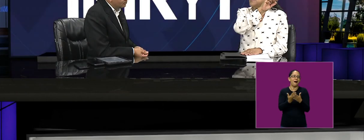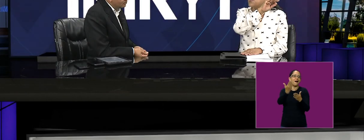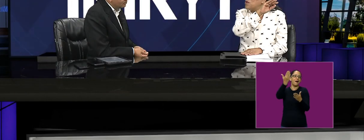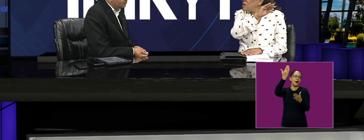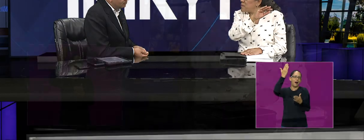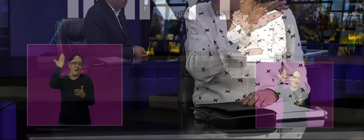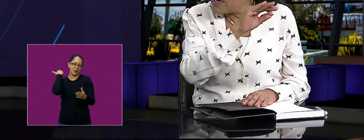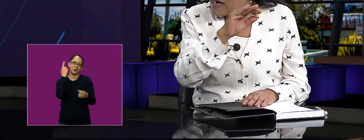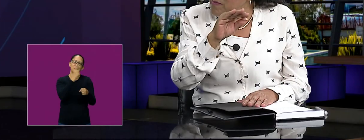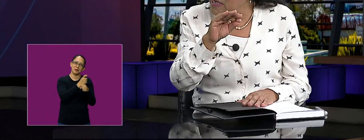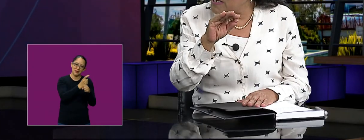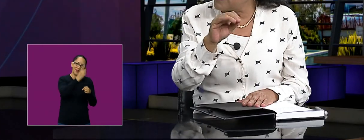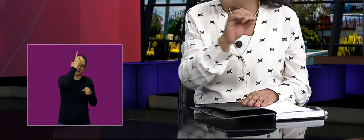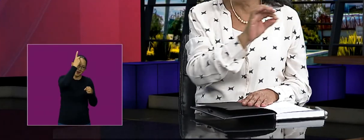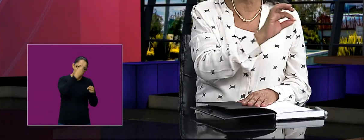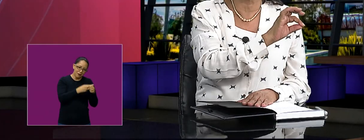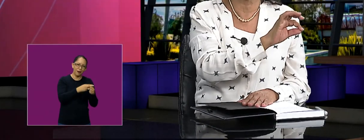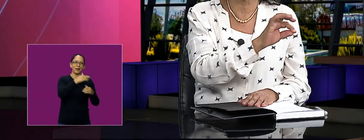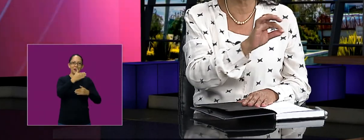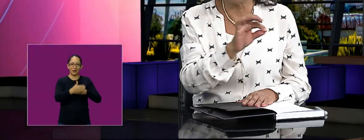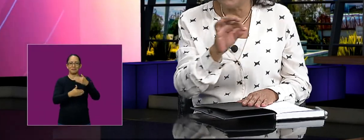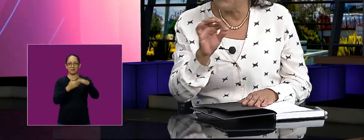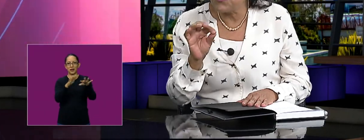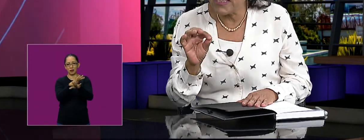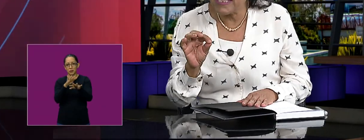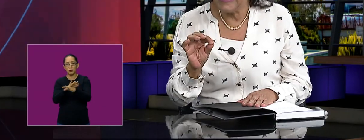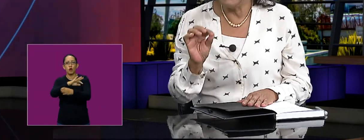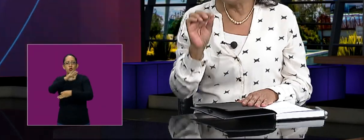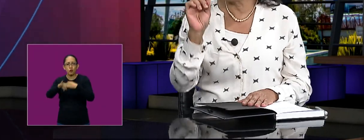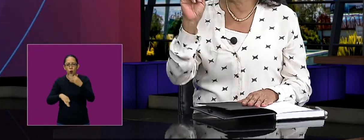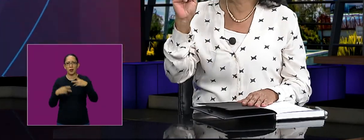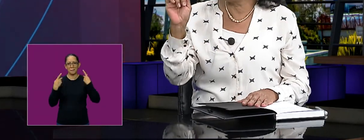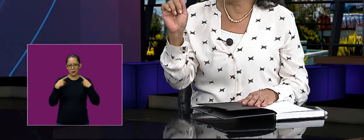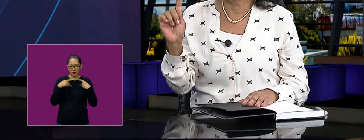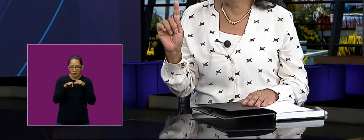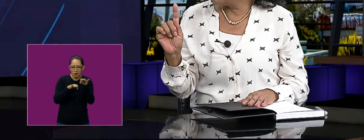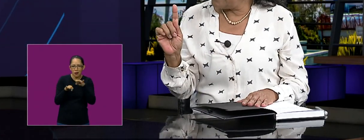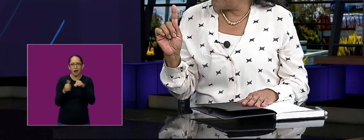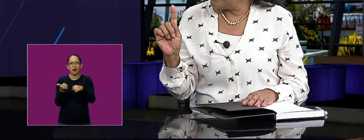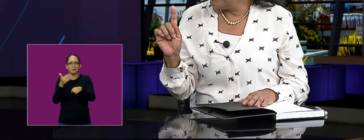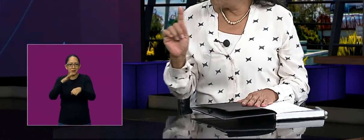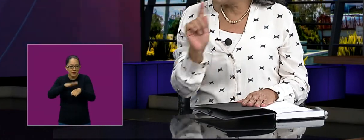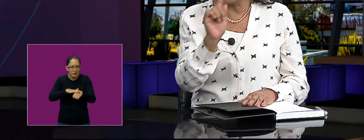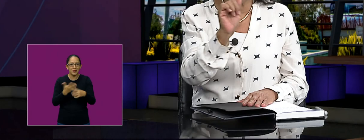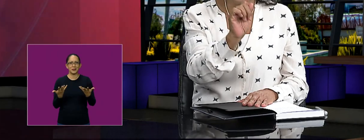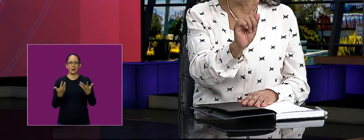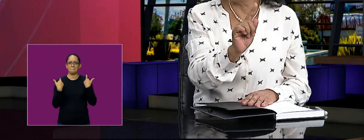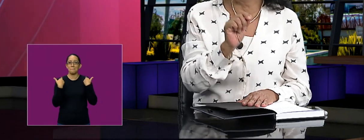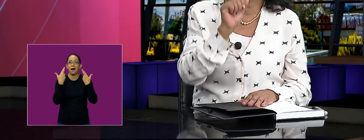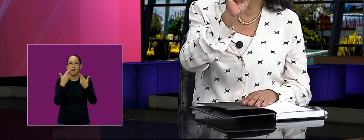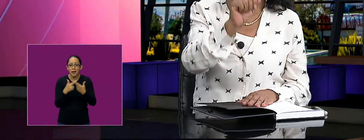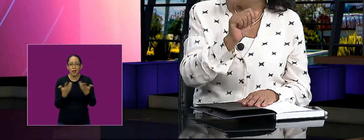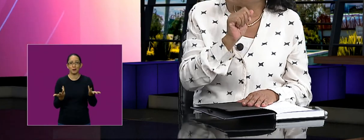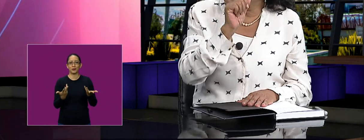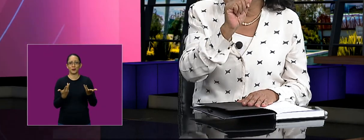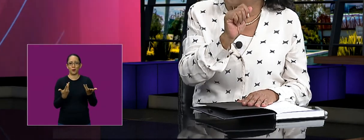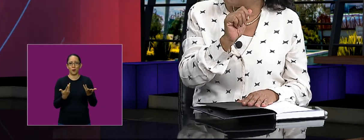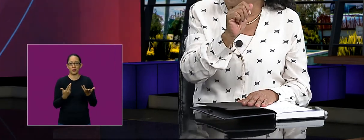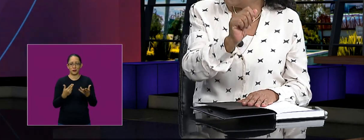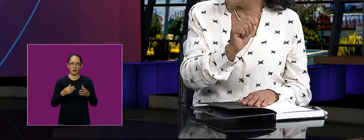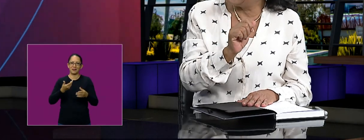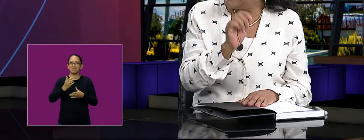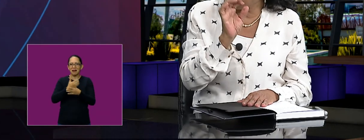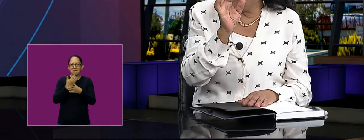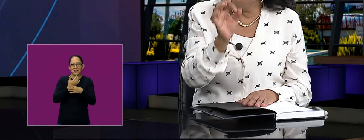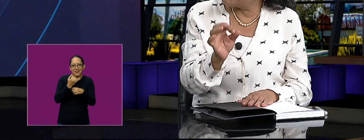todo el personal administrativo, todo el personal docente hasta el conserje, porque tenía que saber que cuando tocara